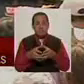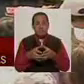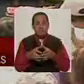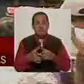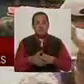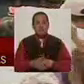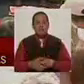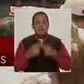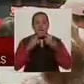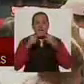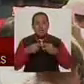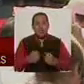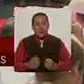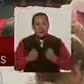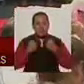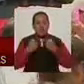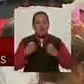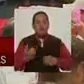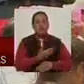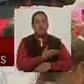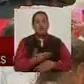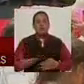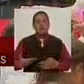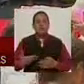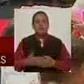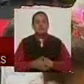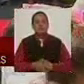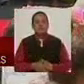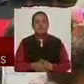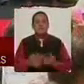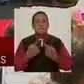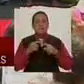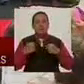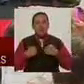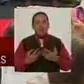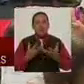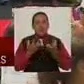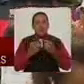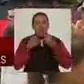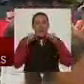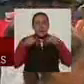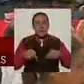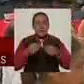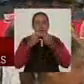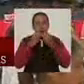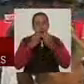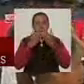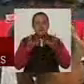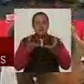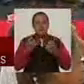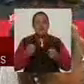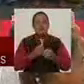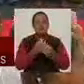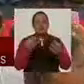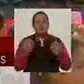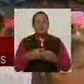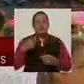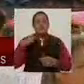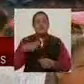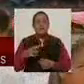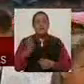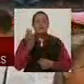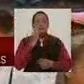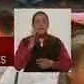un esfuerzo del Estado, pero quiero aquí hacer un llamado a los padres y madres de